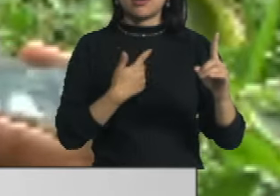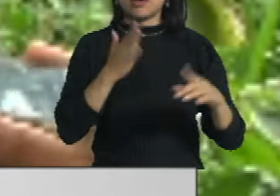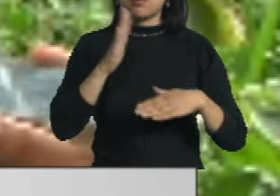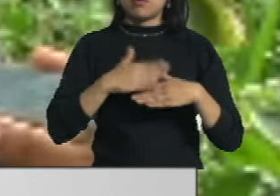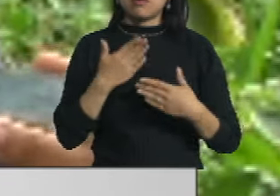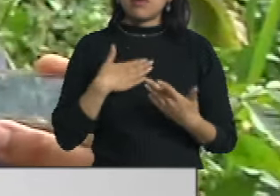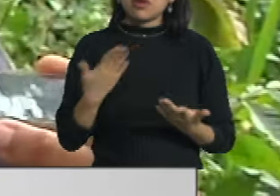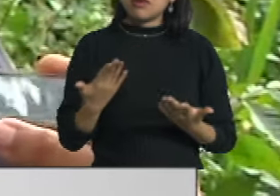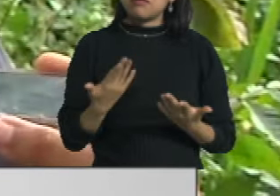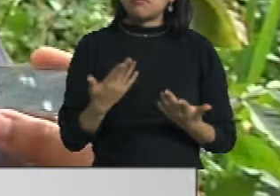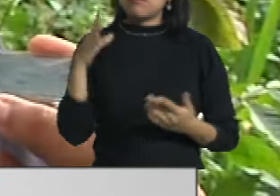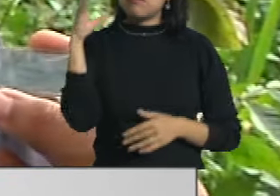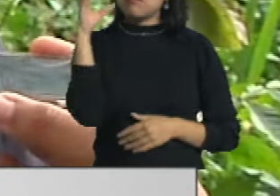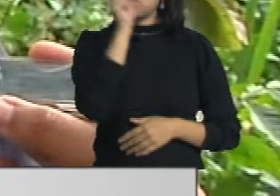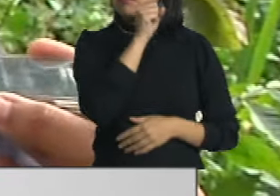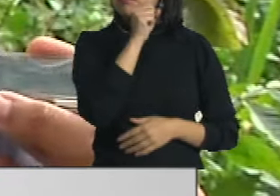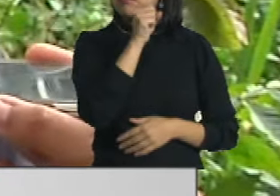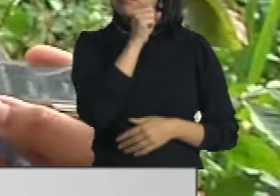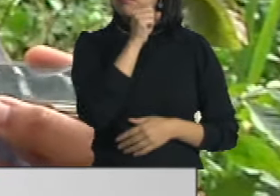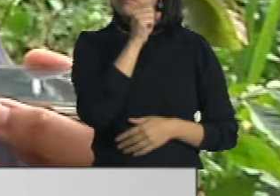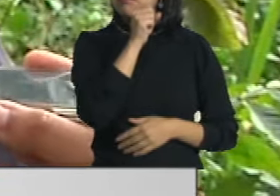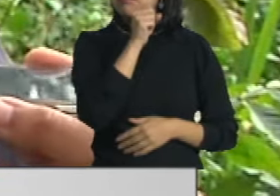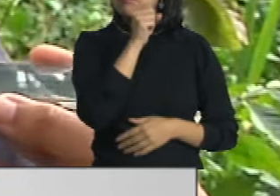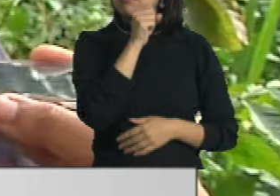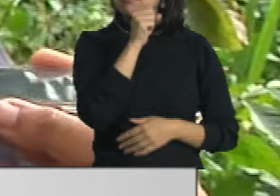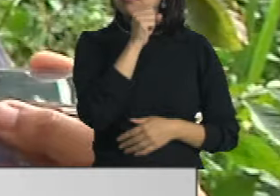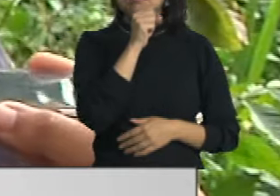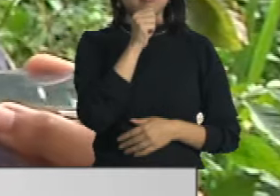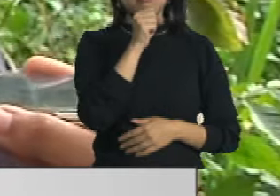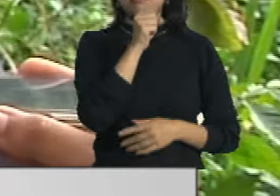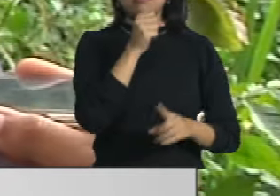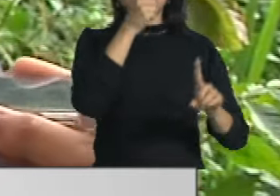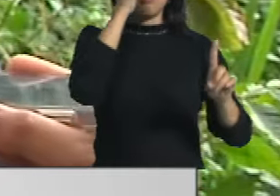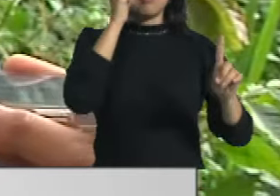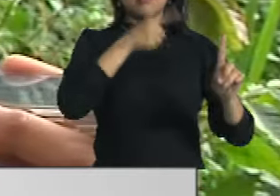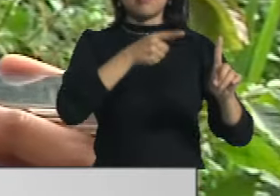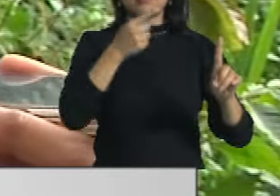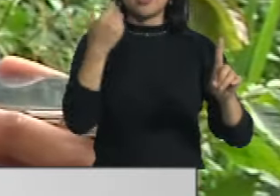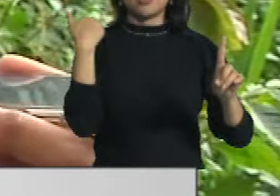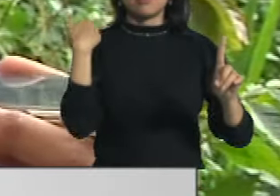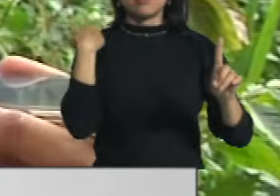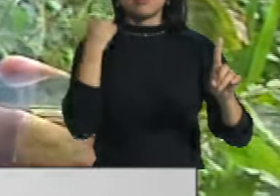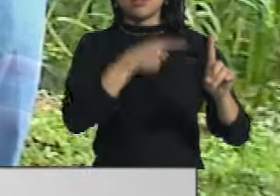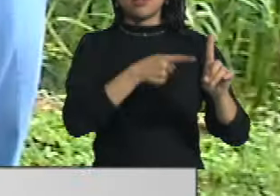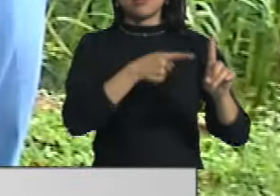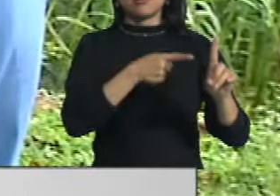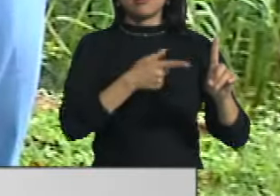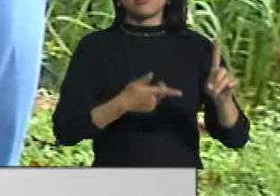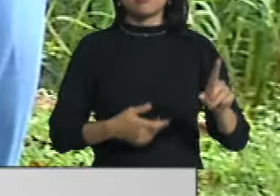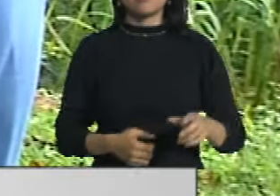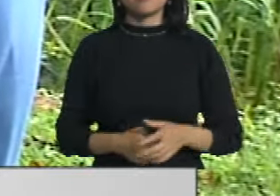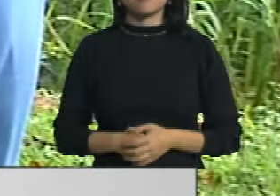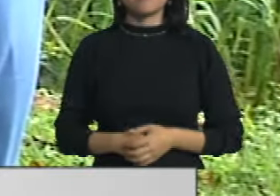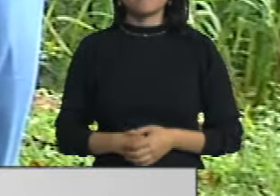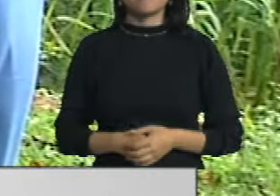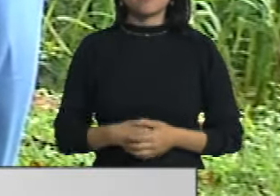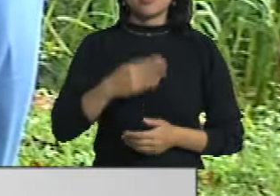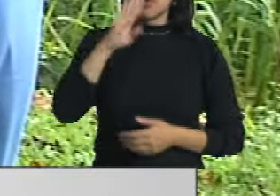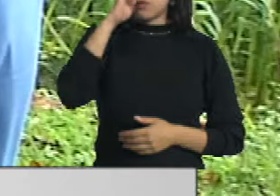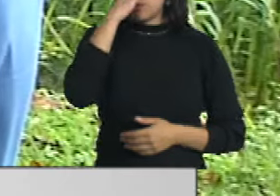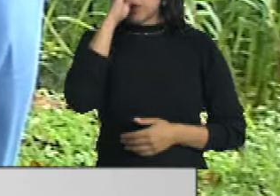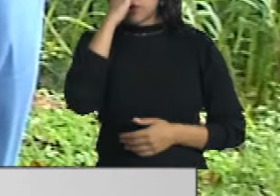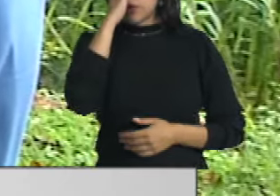de que todo era culpa mía. Cuando realmente ya la responsable, porque ya fue la que se la llevó. Y con mucha incertidumbre